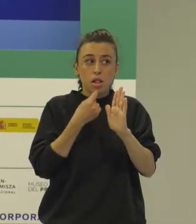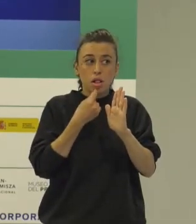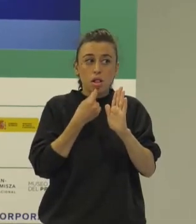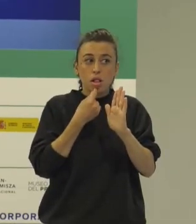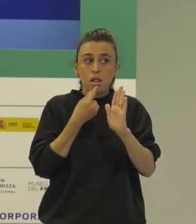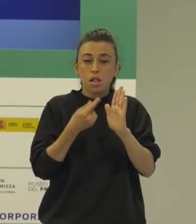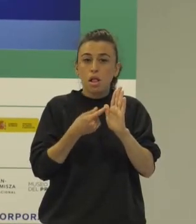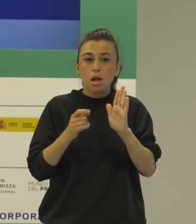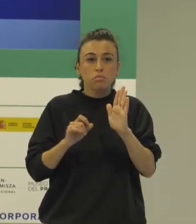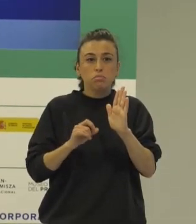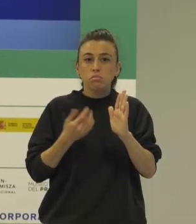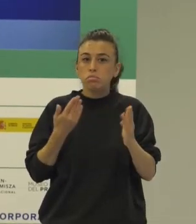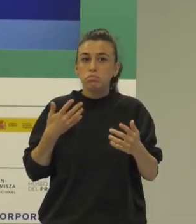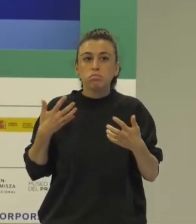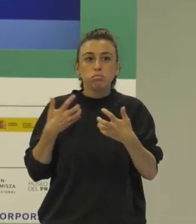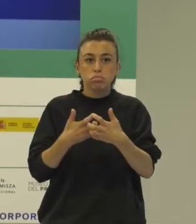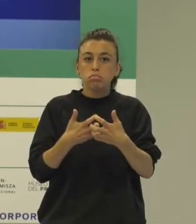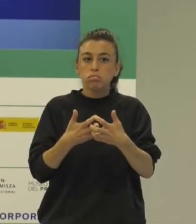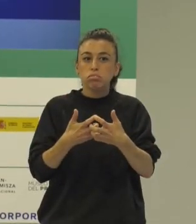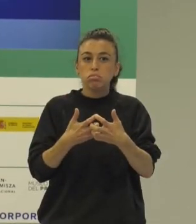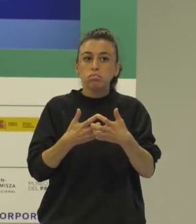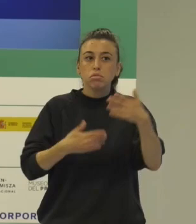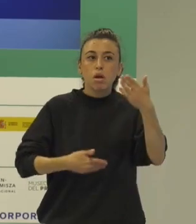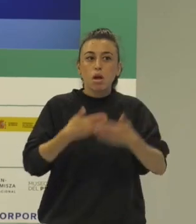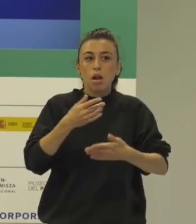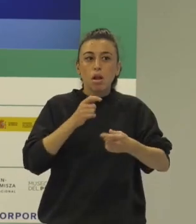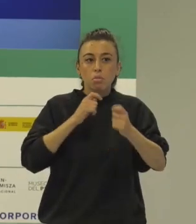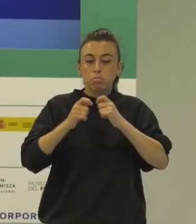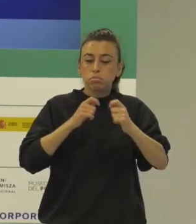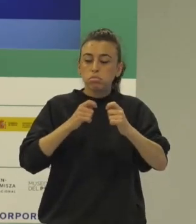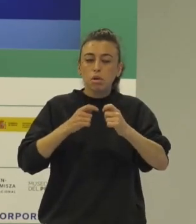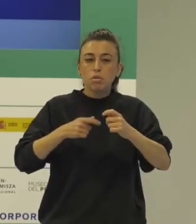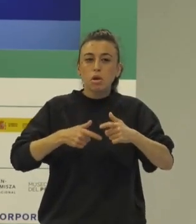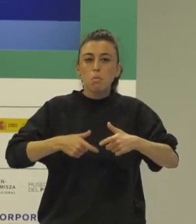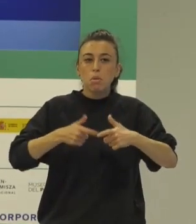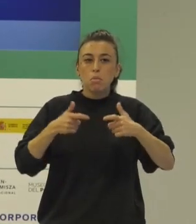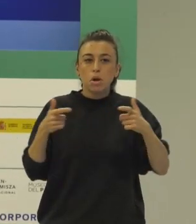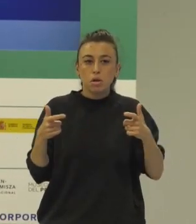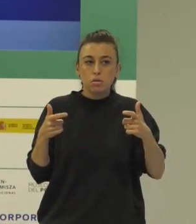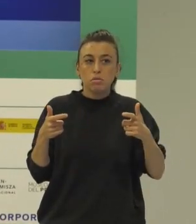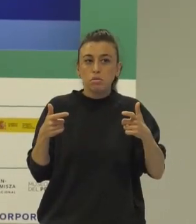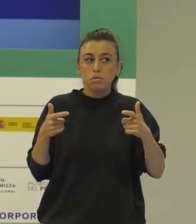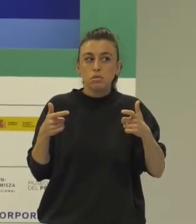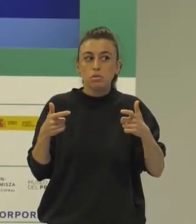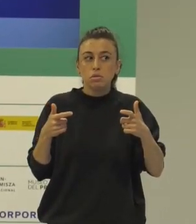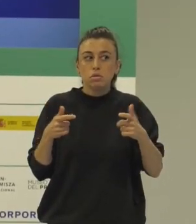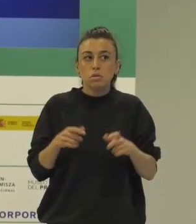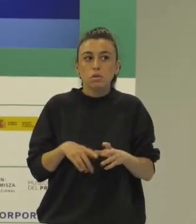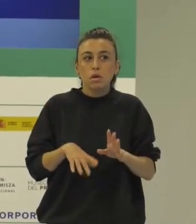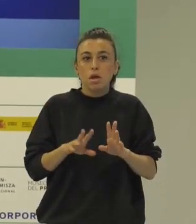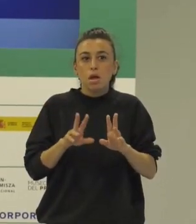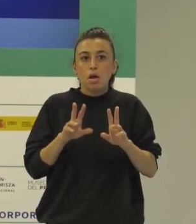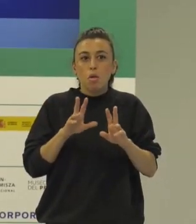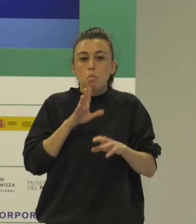están en aumento y no son cuestiones sacadas de la nada, vale. Son cuestiones sacadas de los